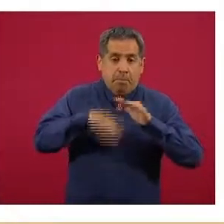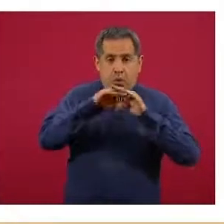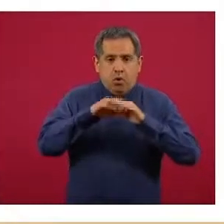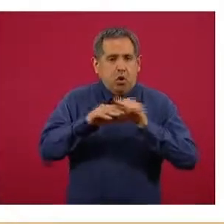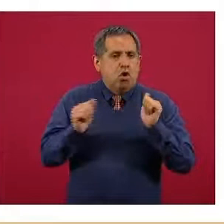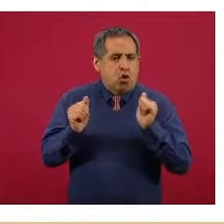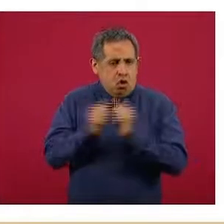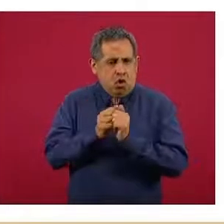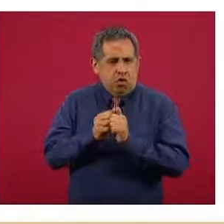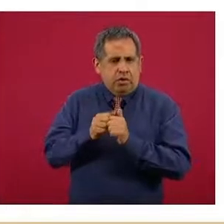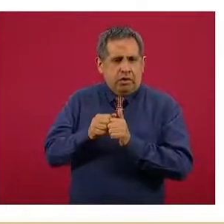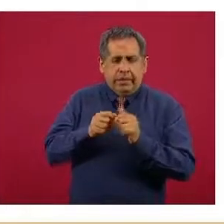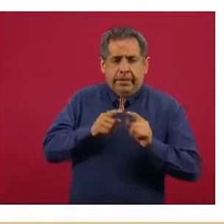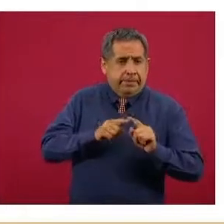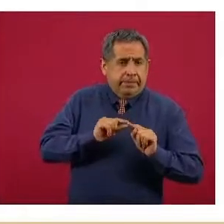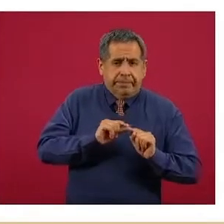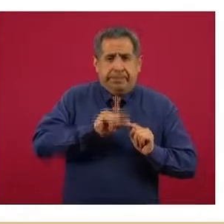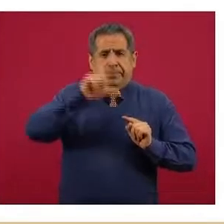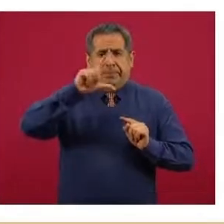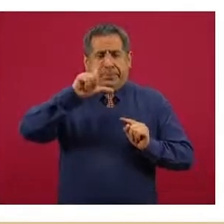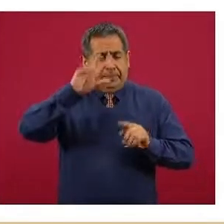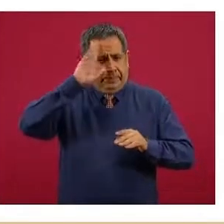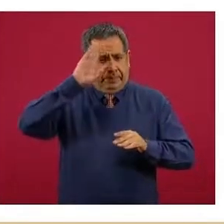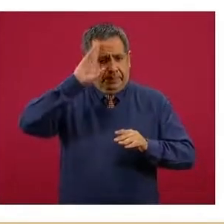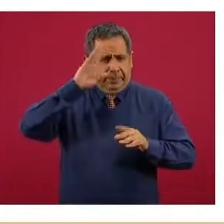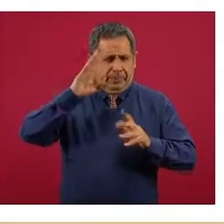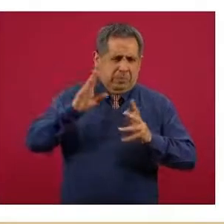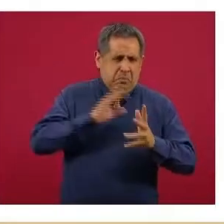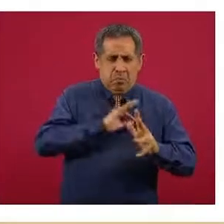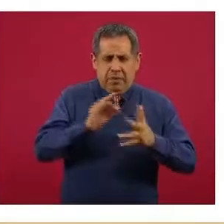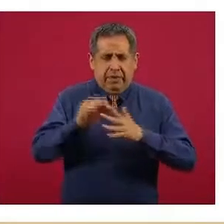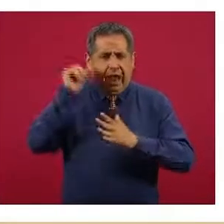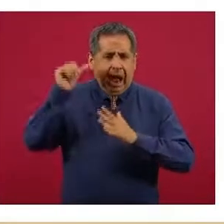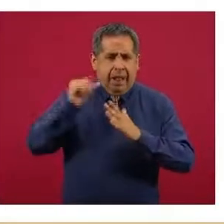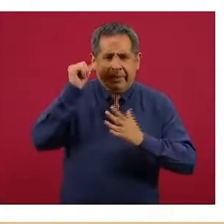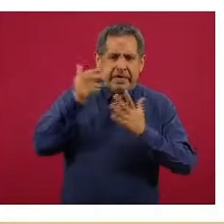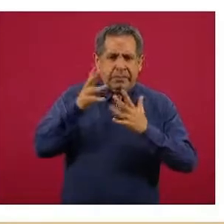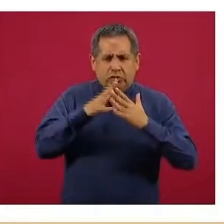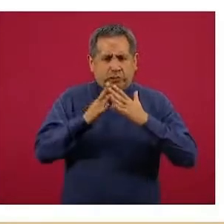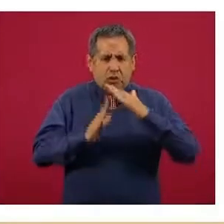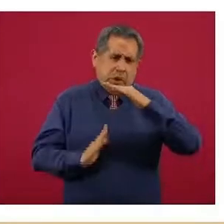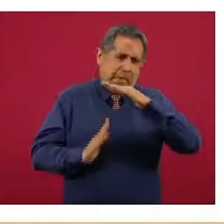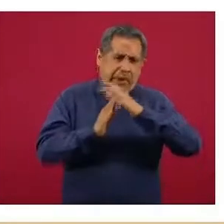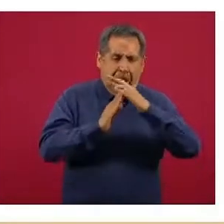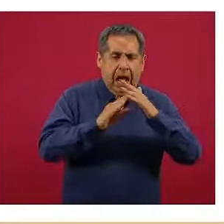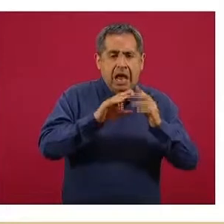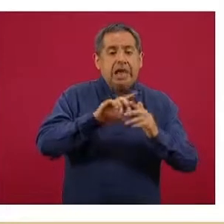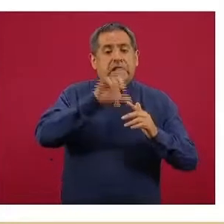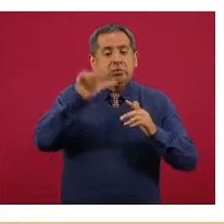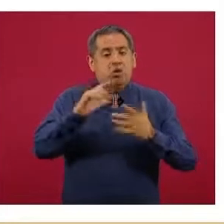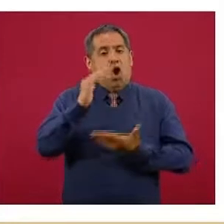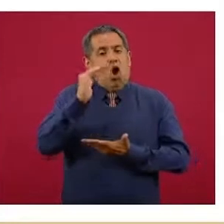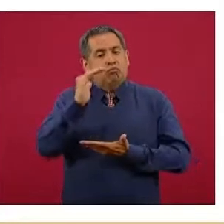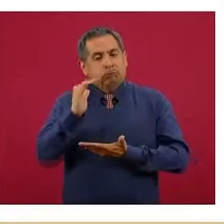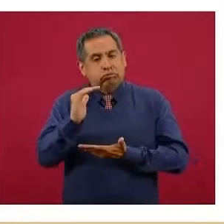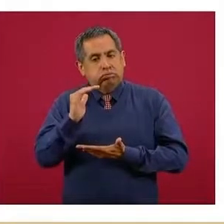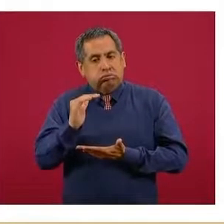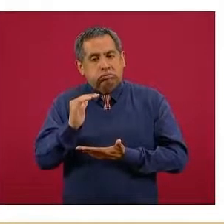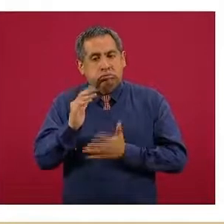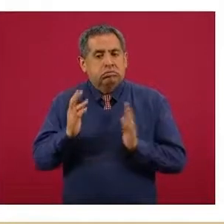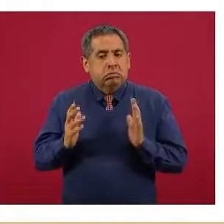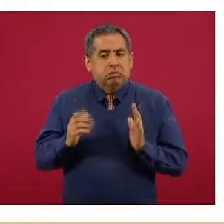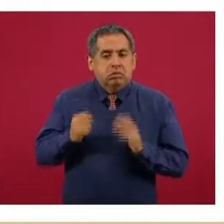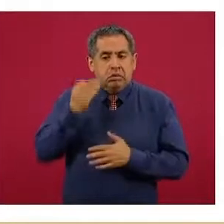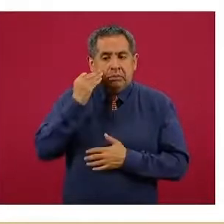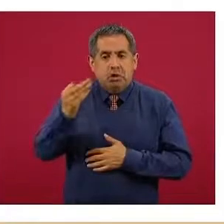concurrente con el pico epidémico inicial, un acme a mitad de abril o principios de mayo, luego un descenso. Esto